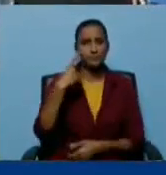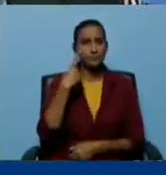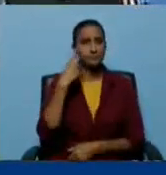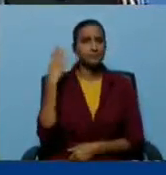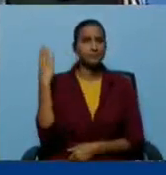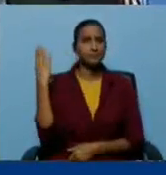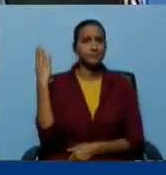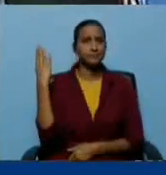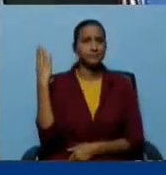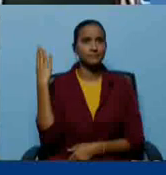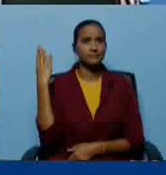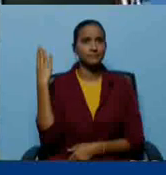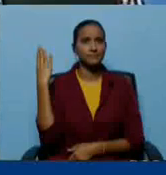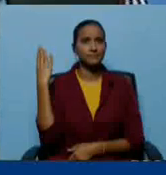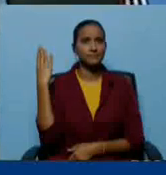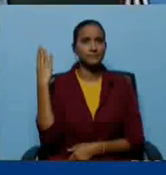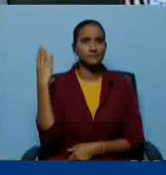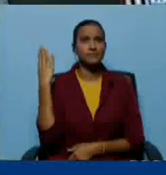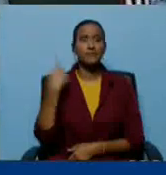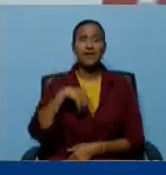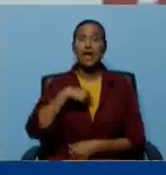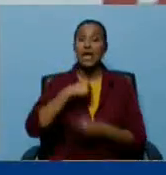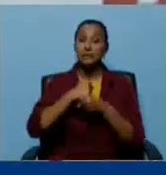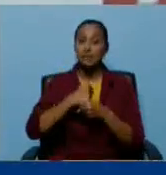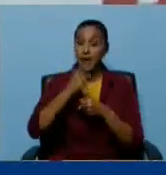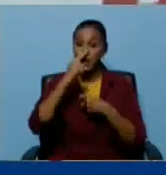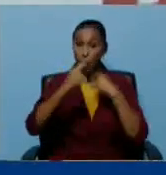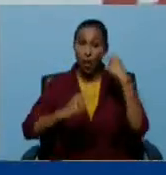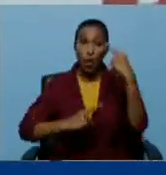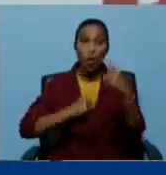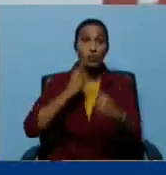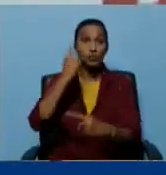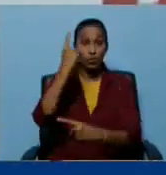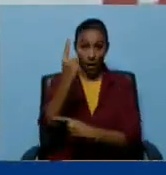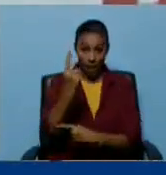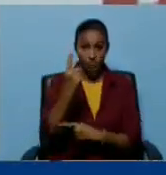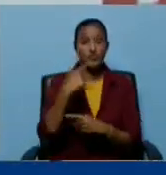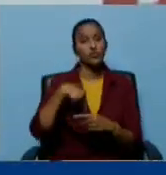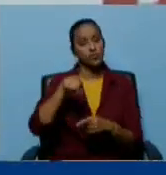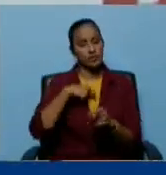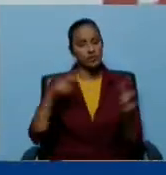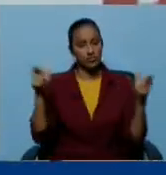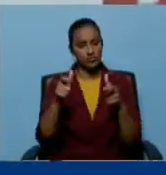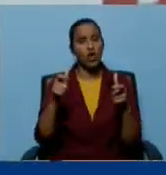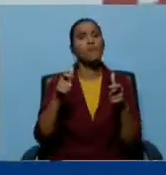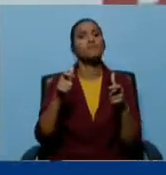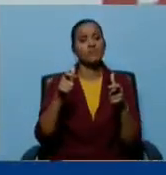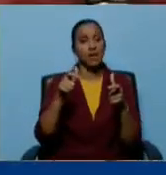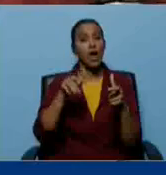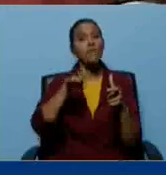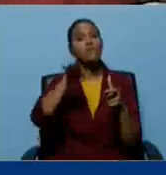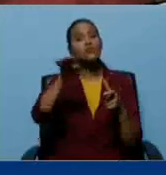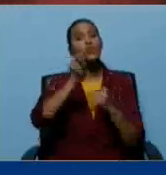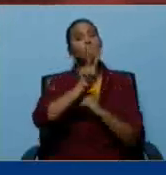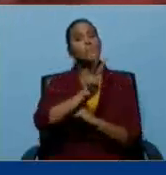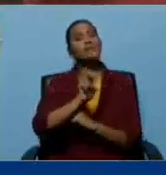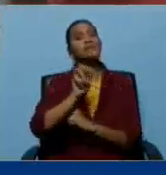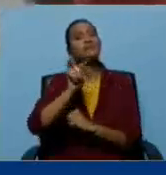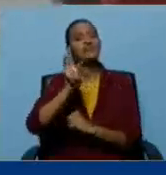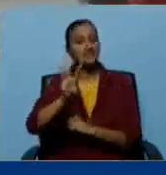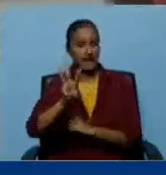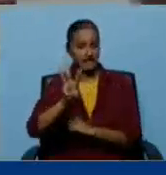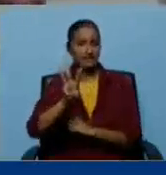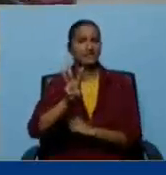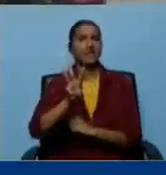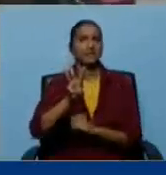año hacer una reunión igual aquí y poder nombrar a los 23 estados presentes acá del gran polo patriótico,